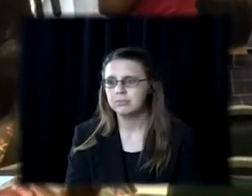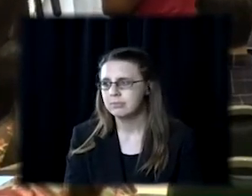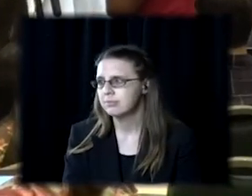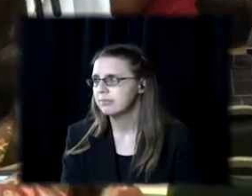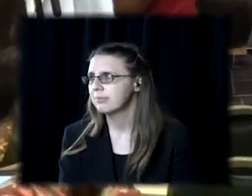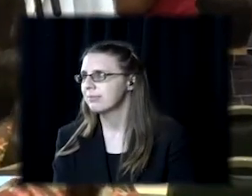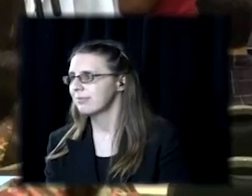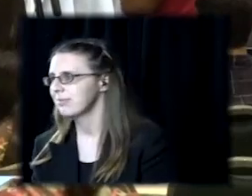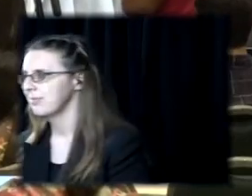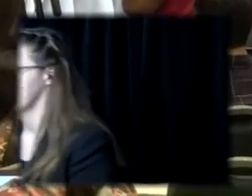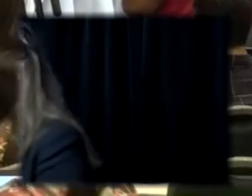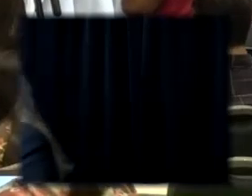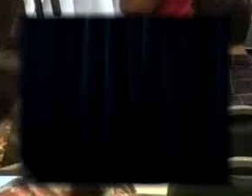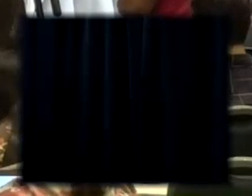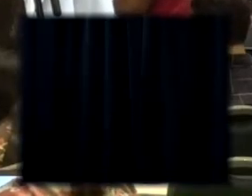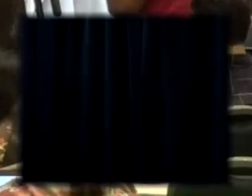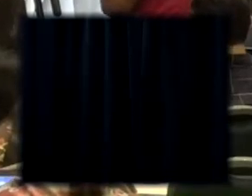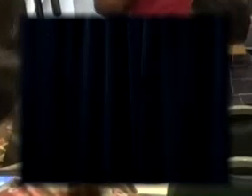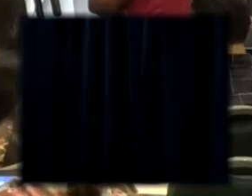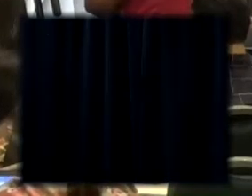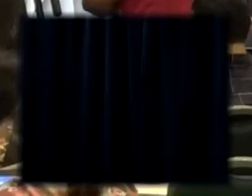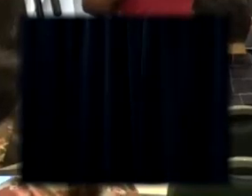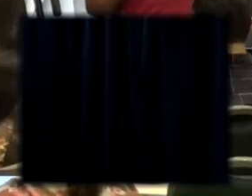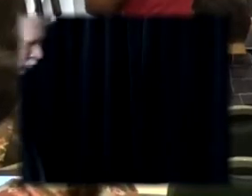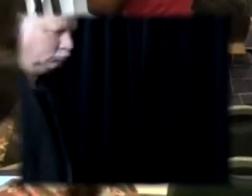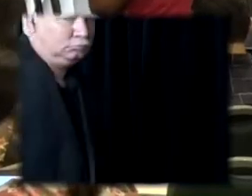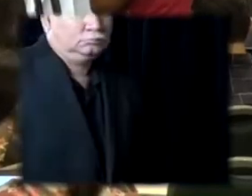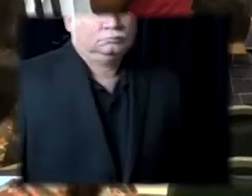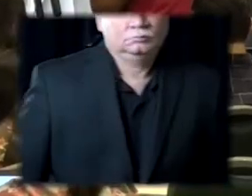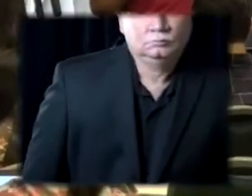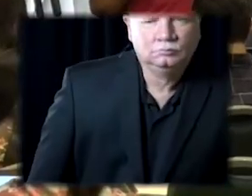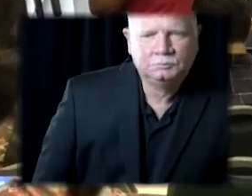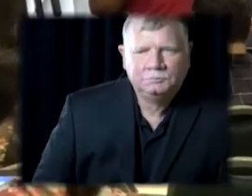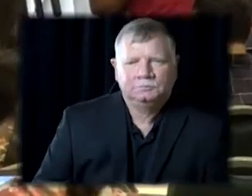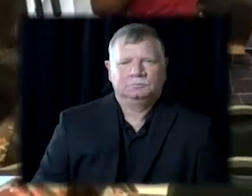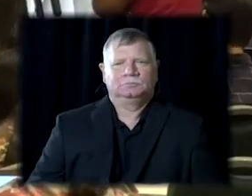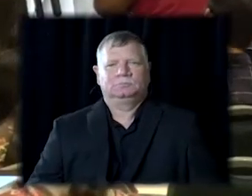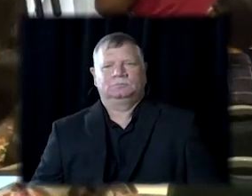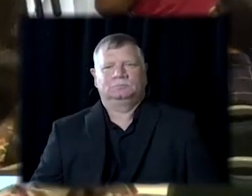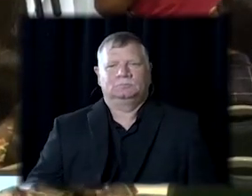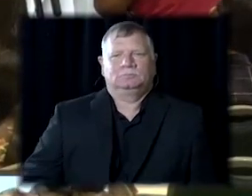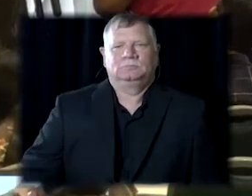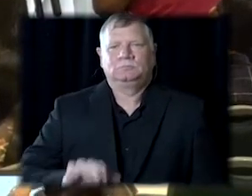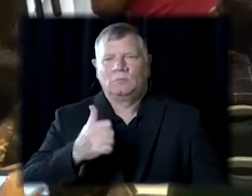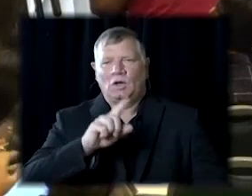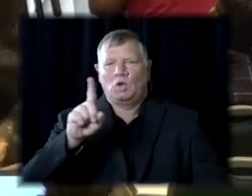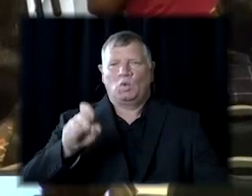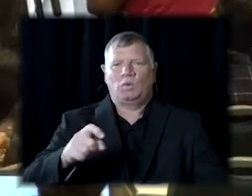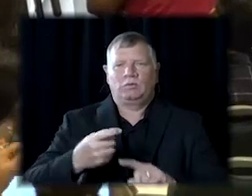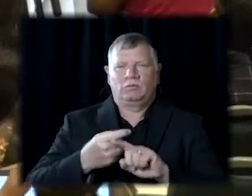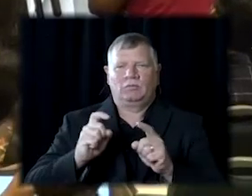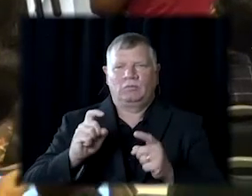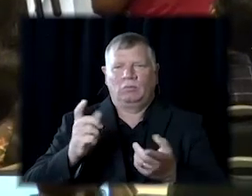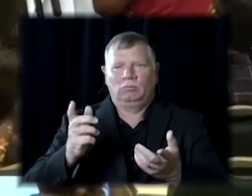have mainland media on the line. Any questions?